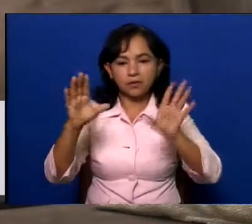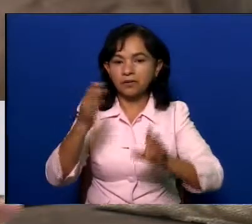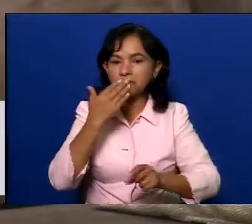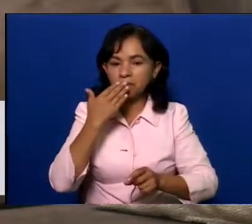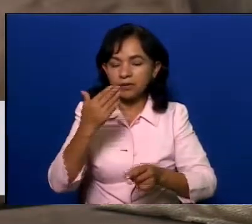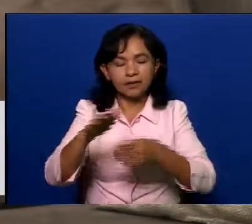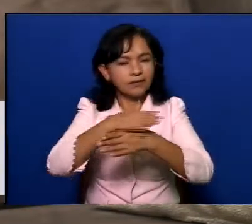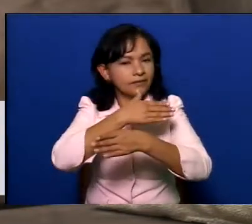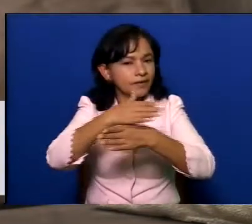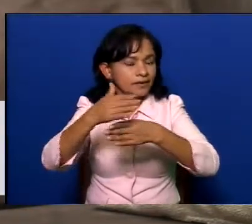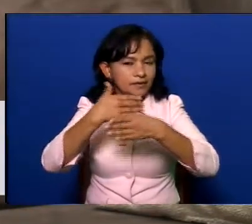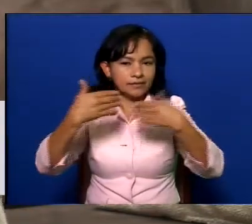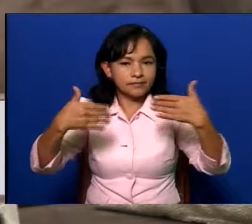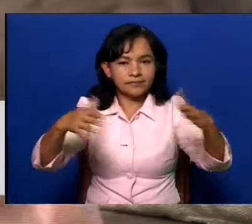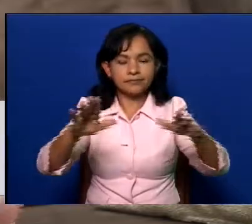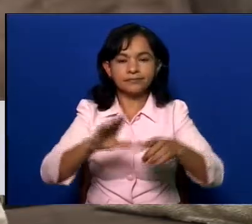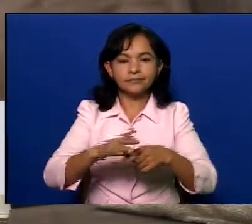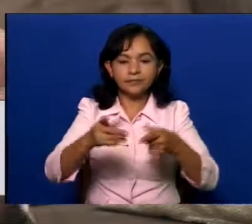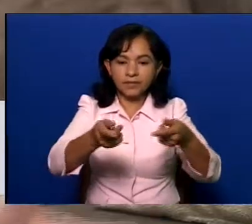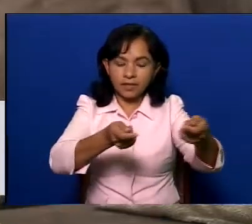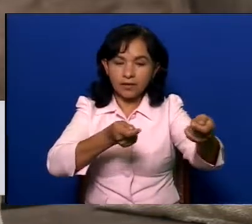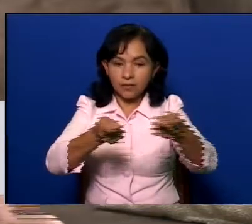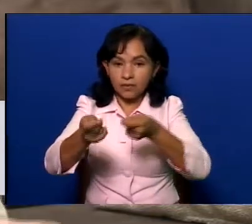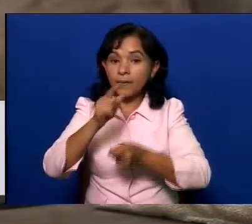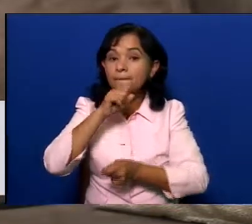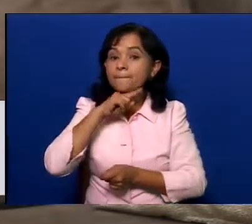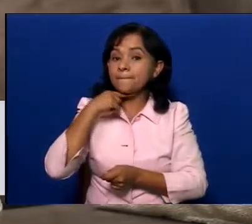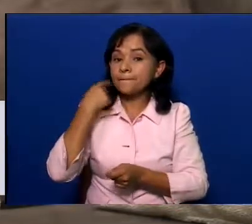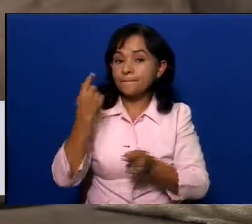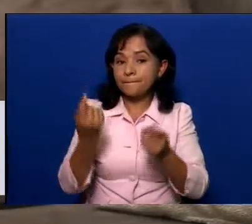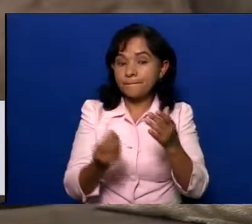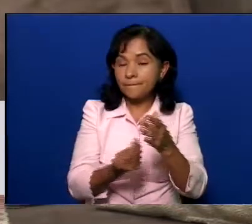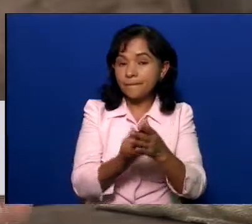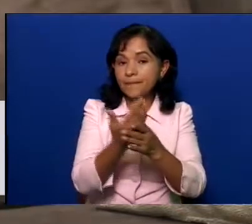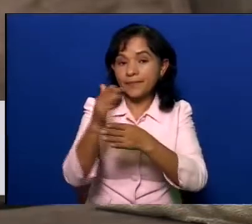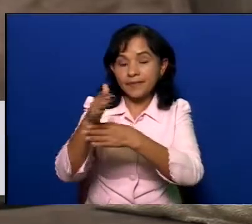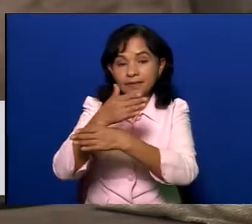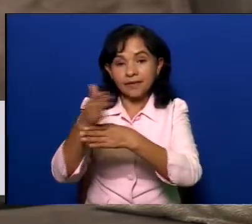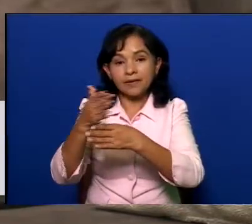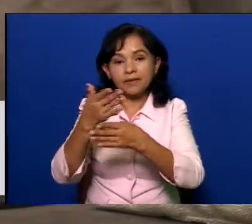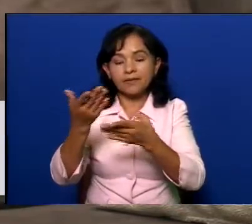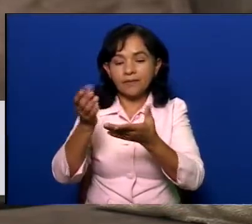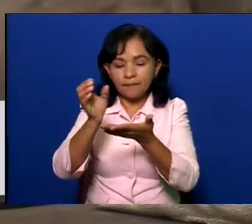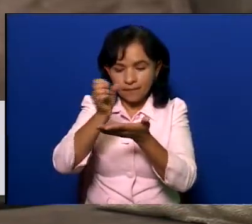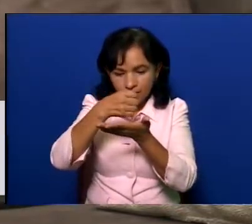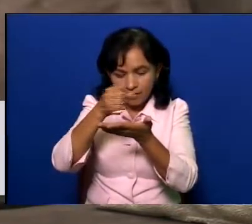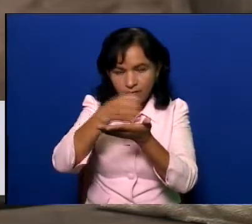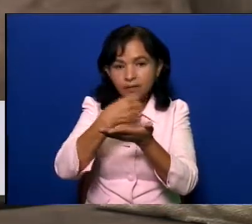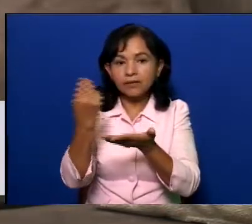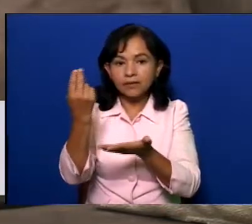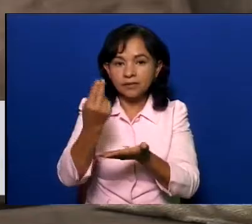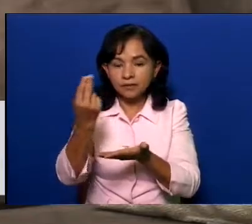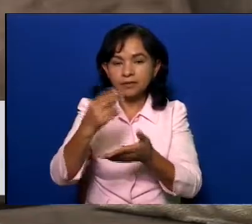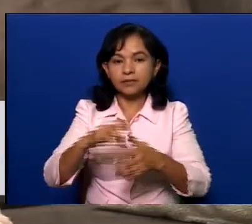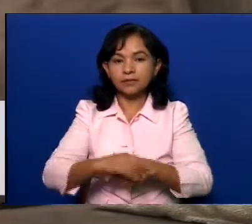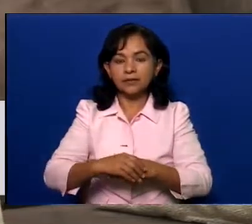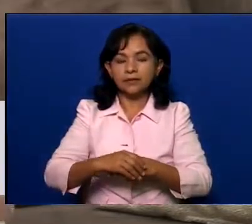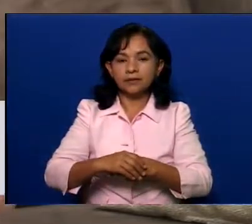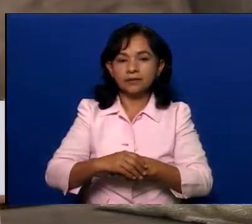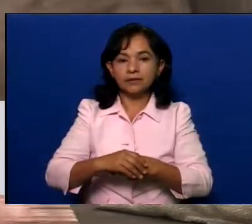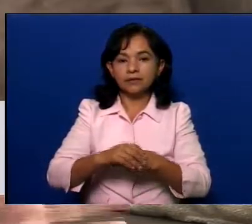estos problemas, pues nos ayuda a identificar qué estamos haciendo, pero también qué podemos avanzar y qué podemos hacer